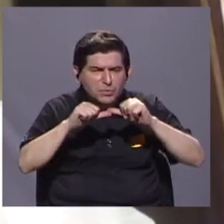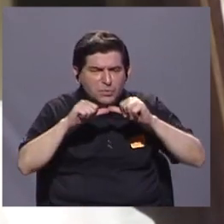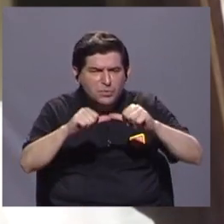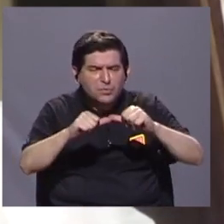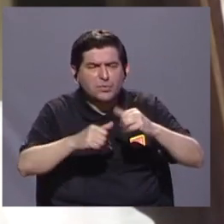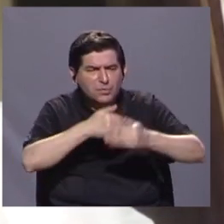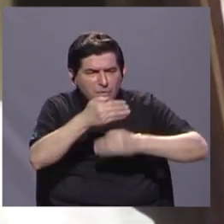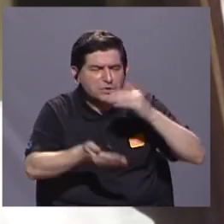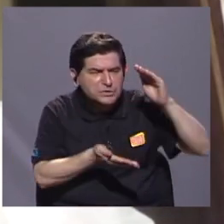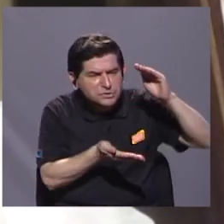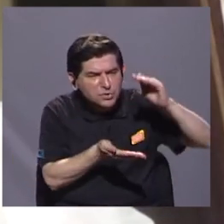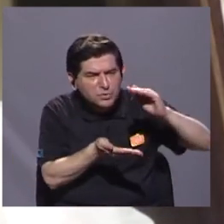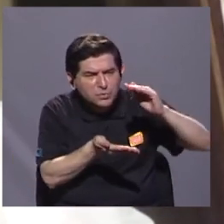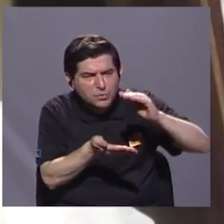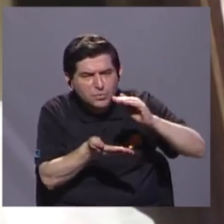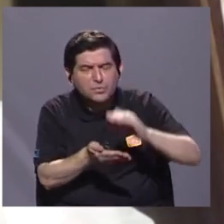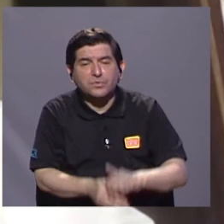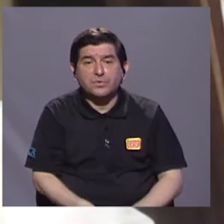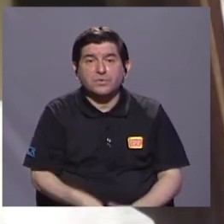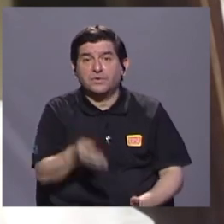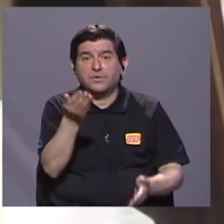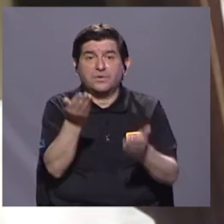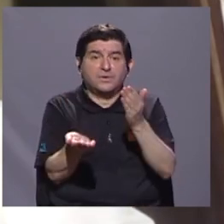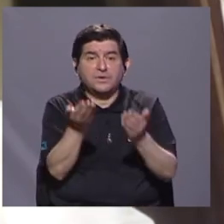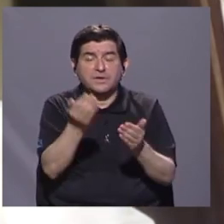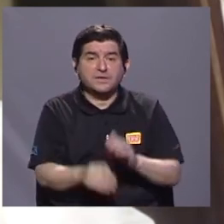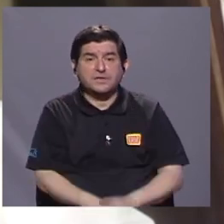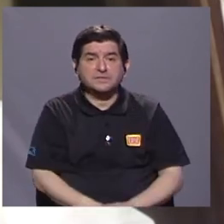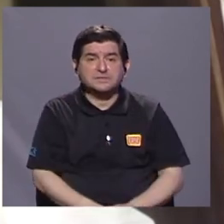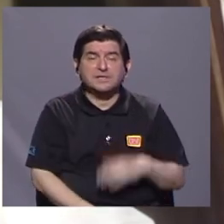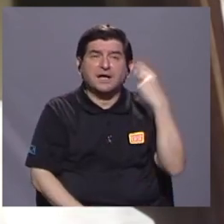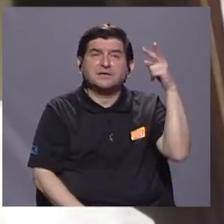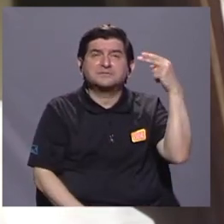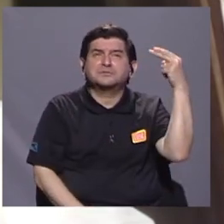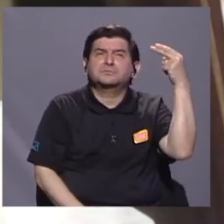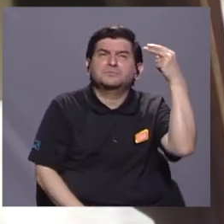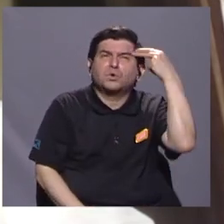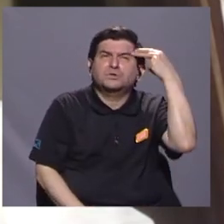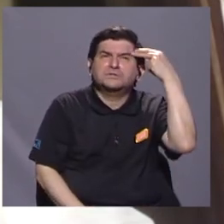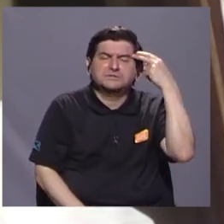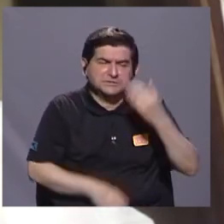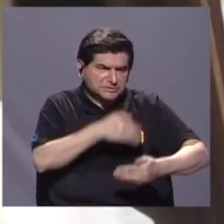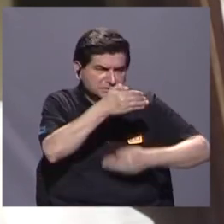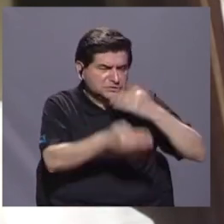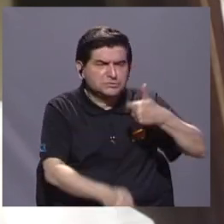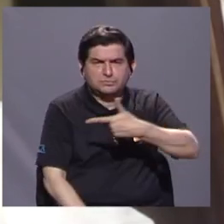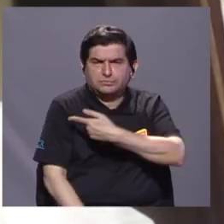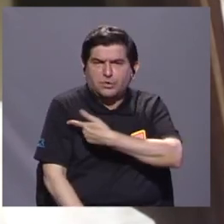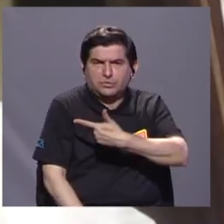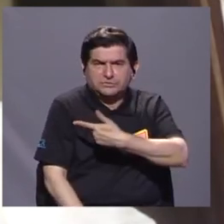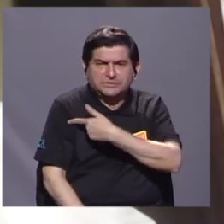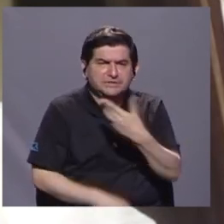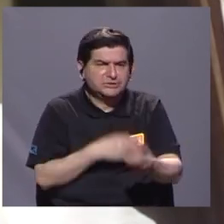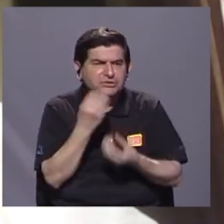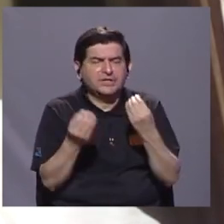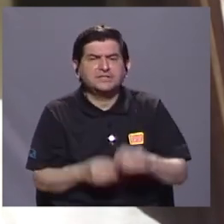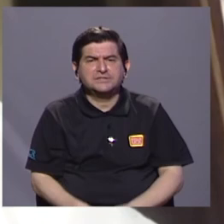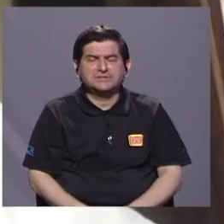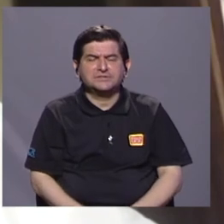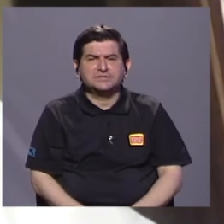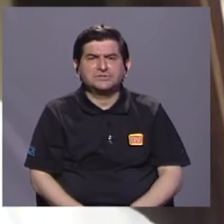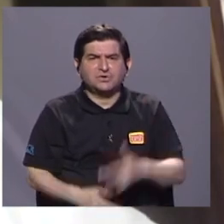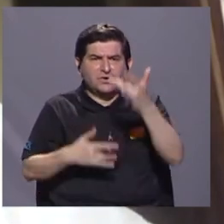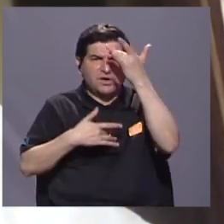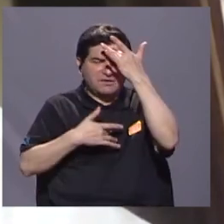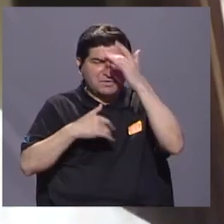que pasa y qué es lo que consideramos alguno con ciertas hipótesis? Que ese proceso de vacunación lo que hizo fue empujar la enfermedad